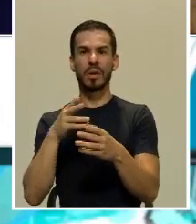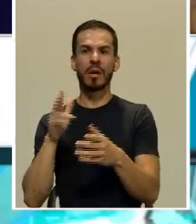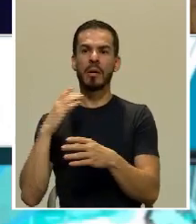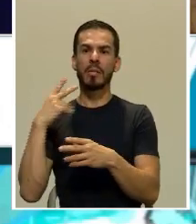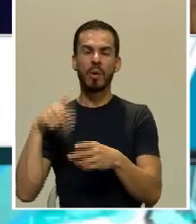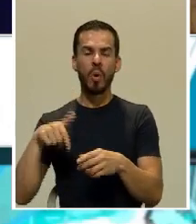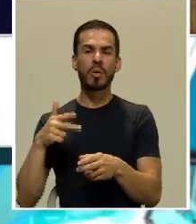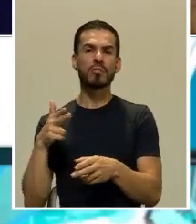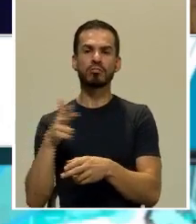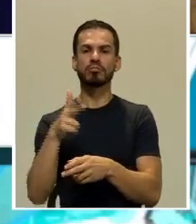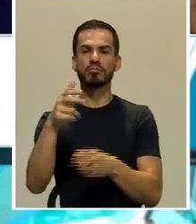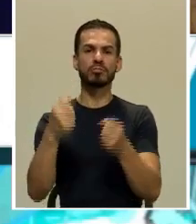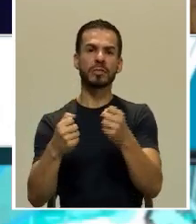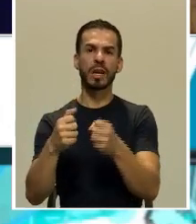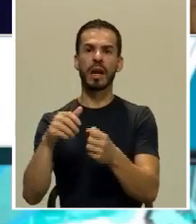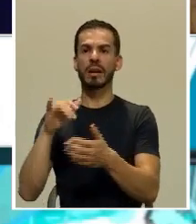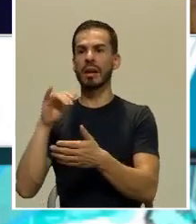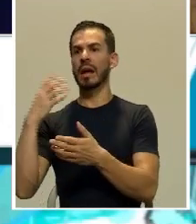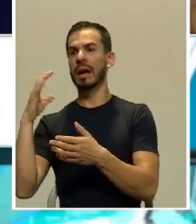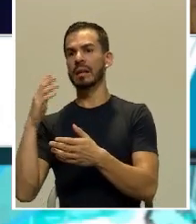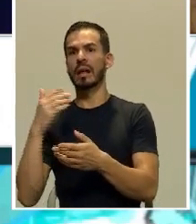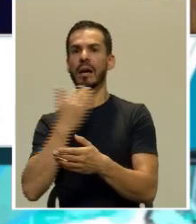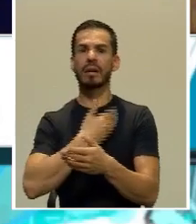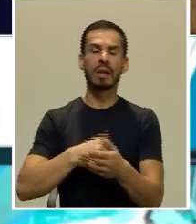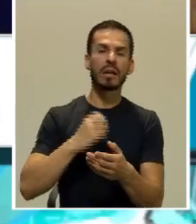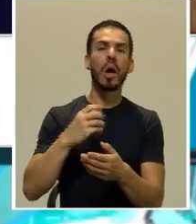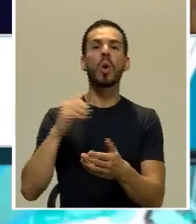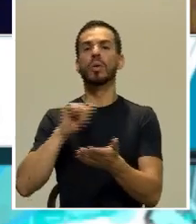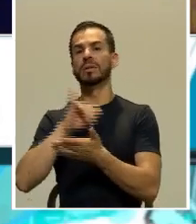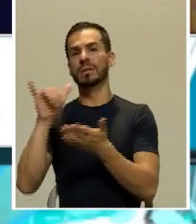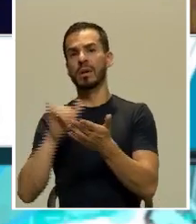Cartago y Heredia o entre San José y Alajuela?